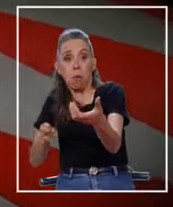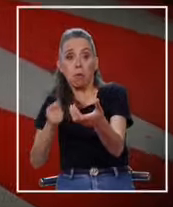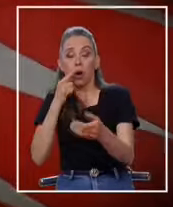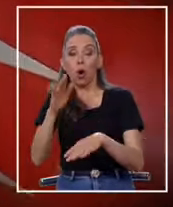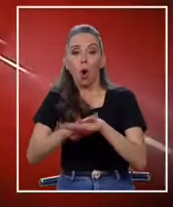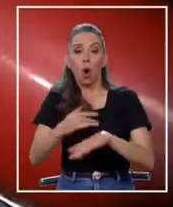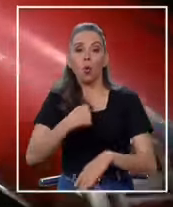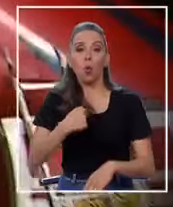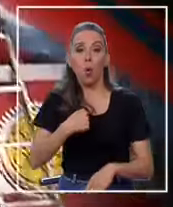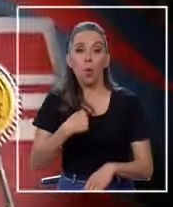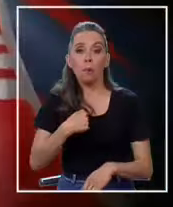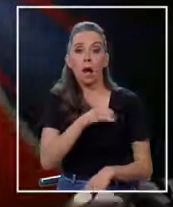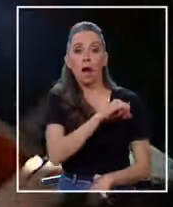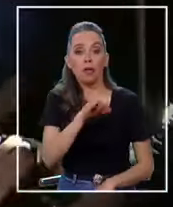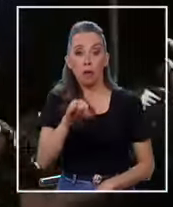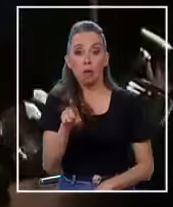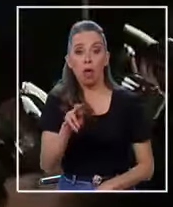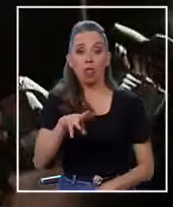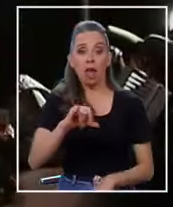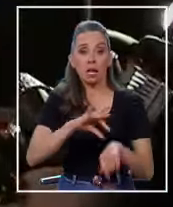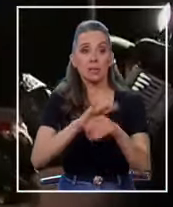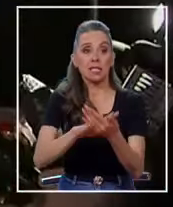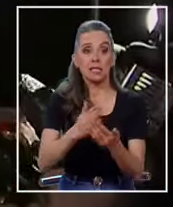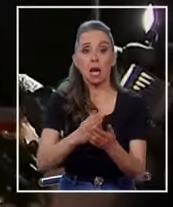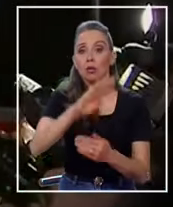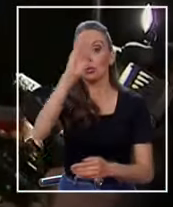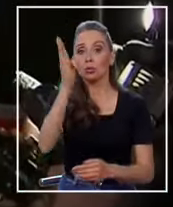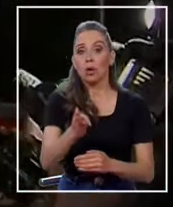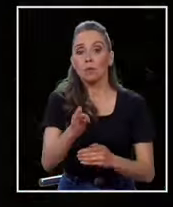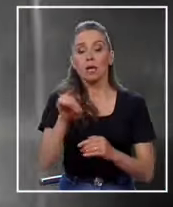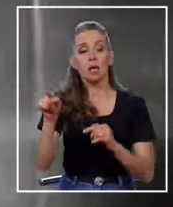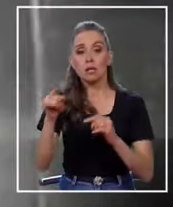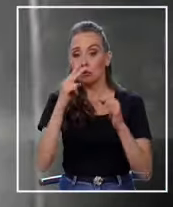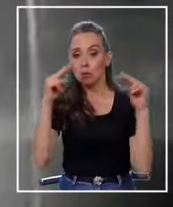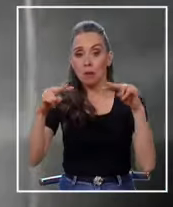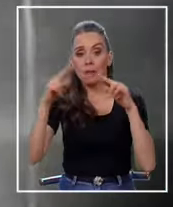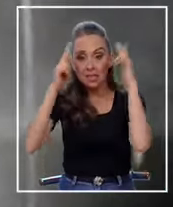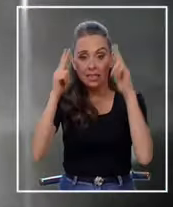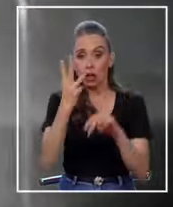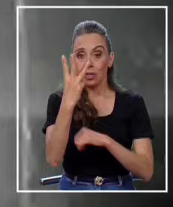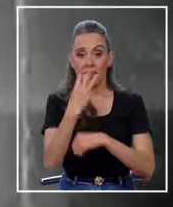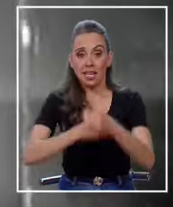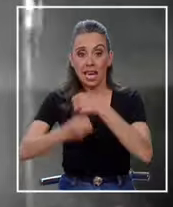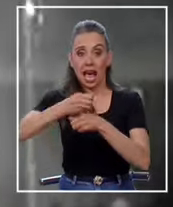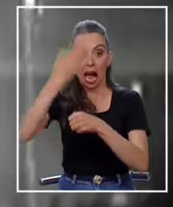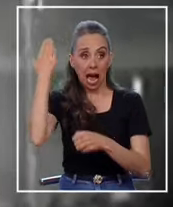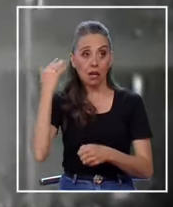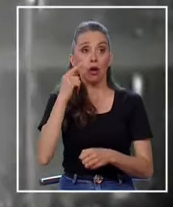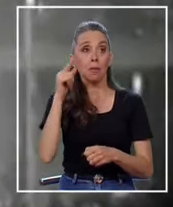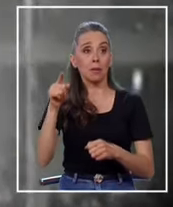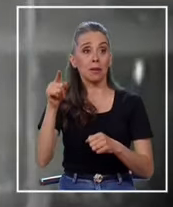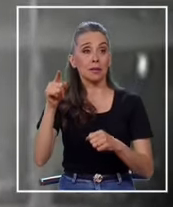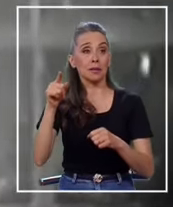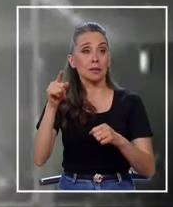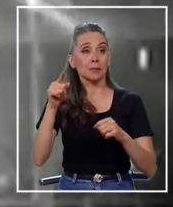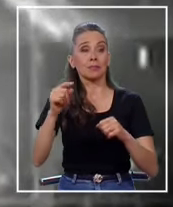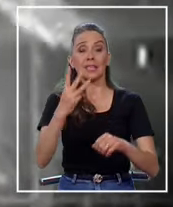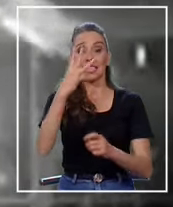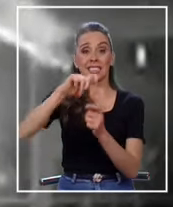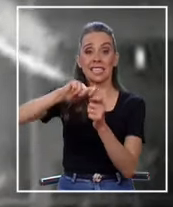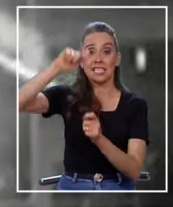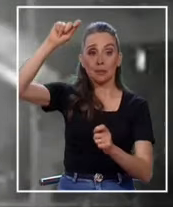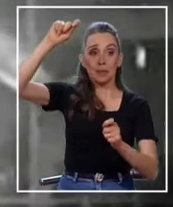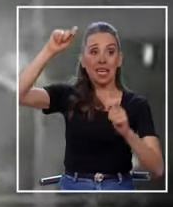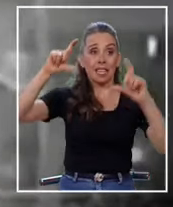culpa suya y días después la seremi de salud canceló el espectáculo 3 años antes un acróbata cayó desde una altura de 3